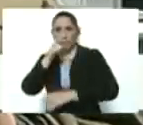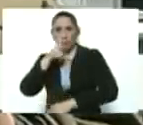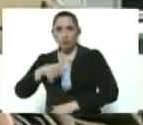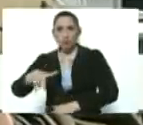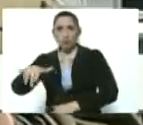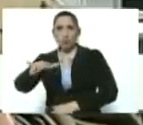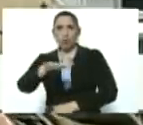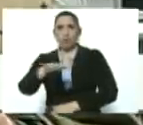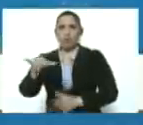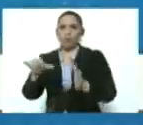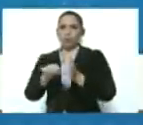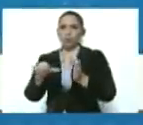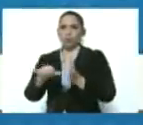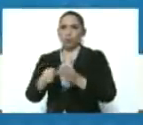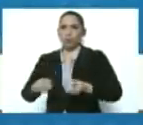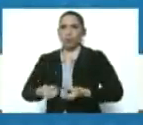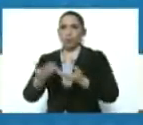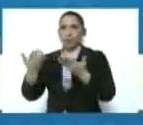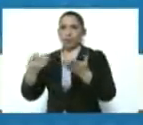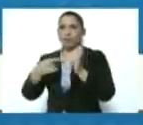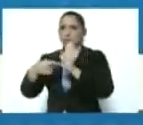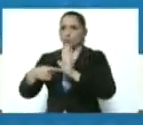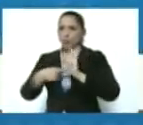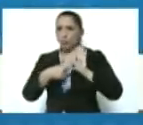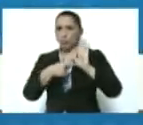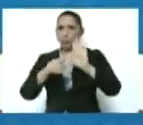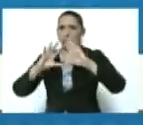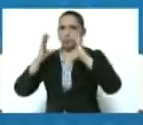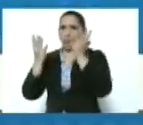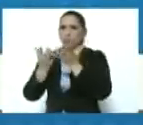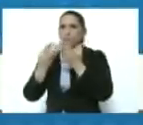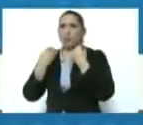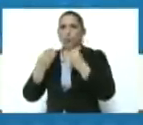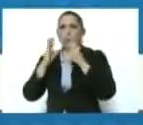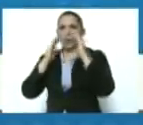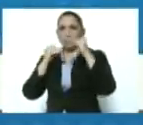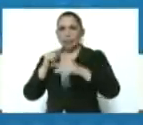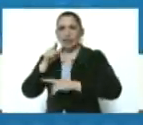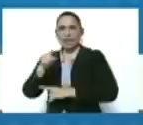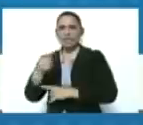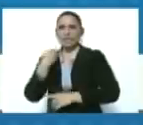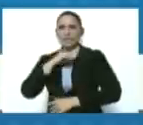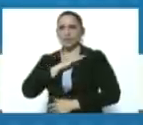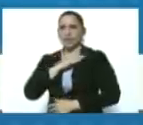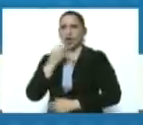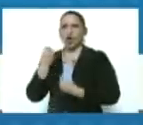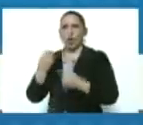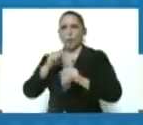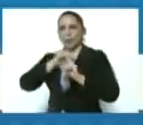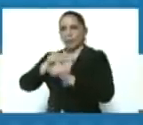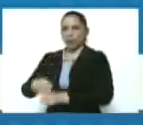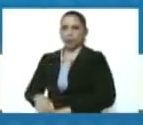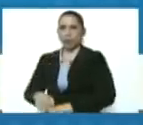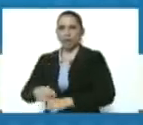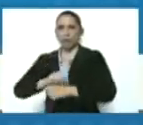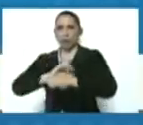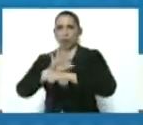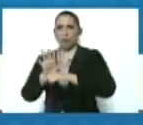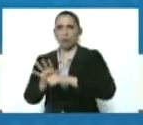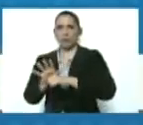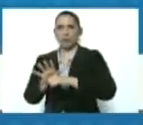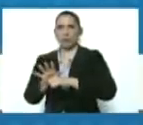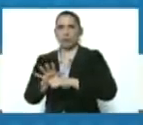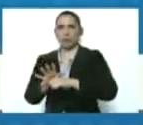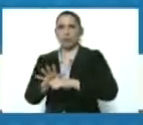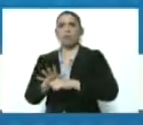donde haremos ejemplo al mundo de cómo atender esta pandemia y cómo derrotar al cómic 19 que tomaste efe